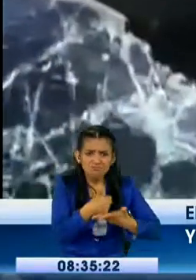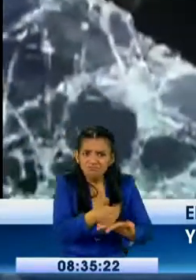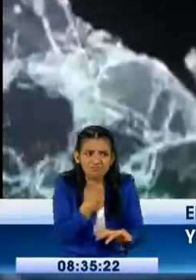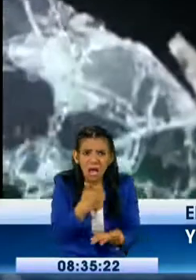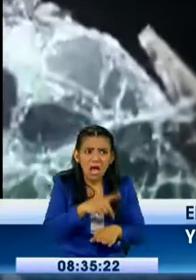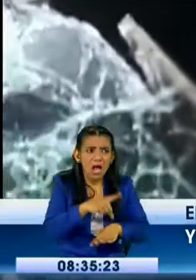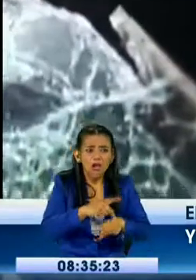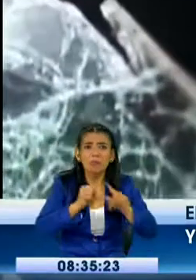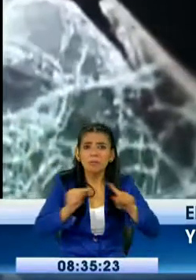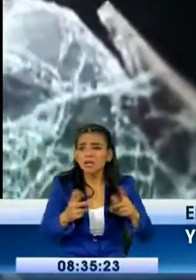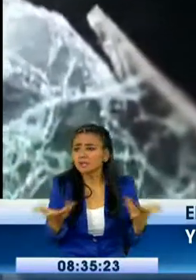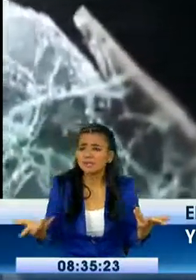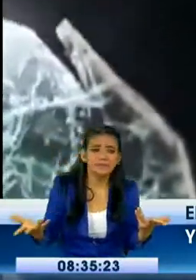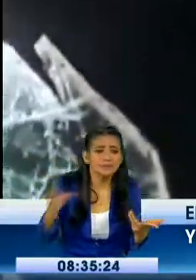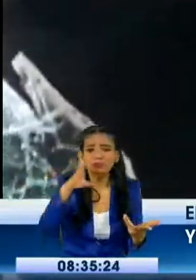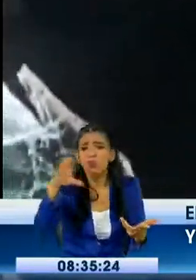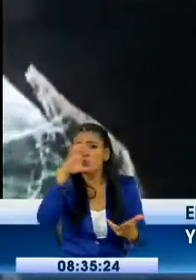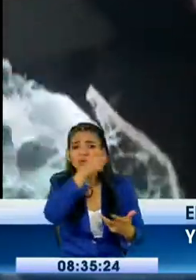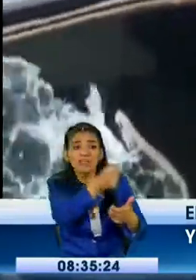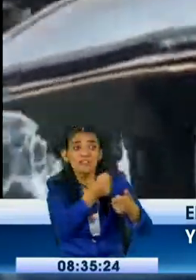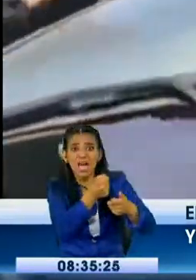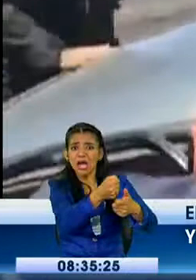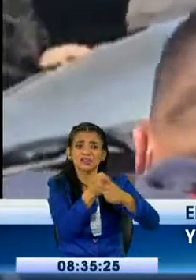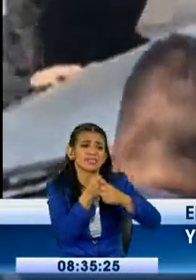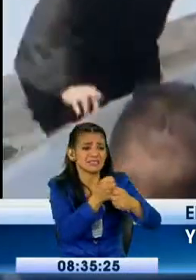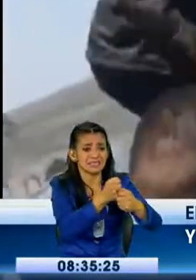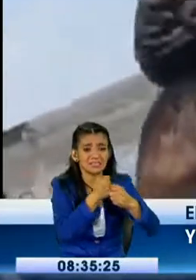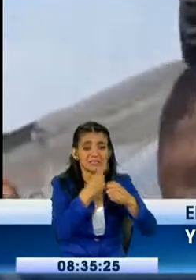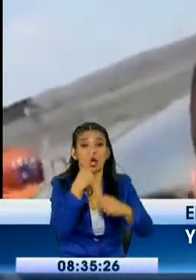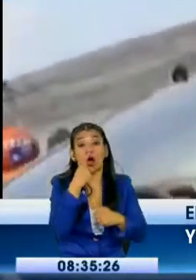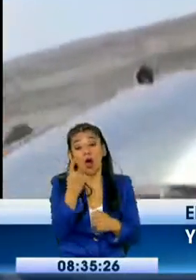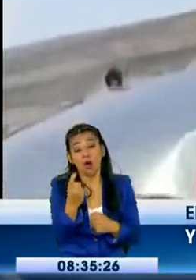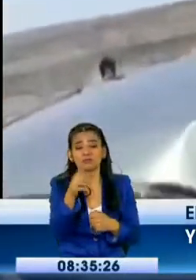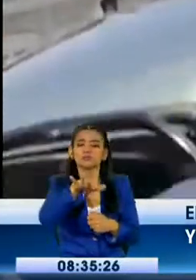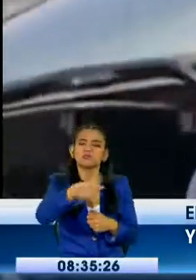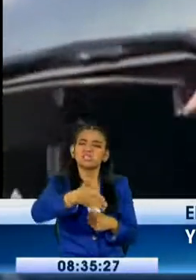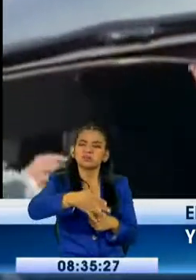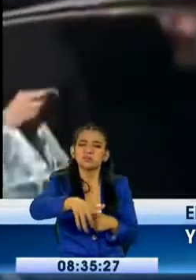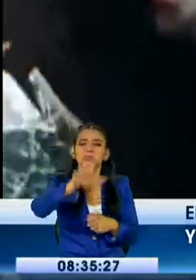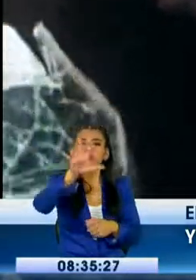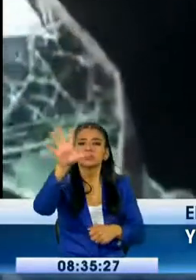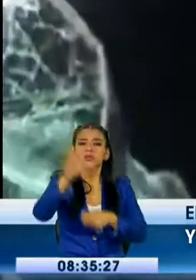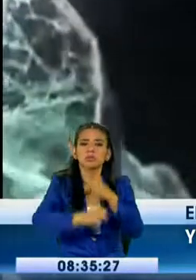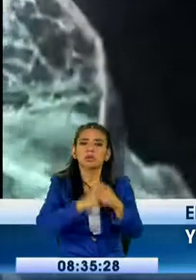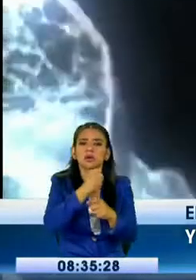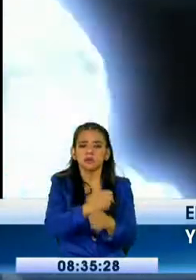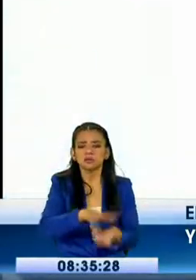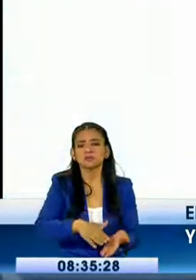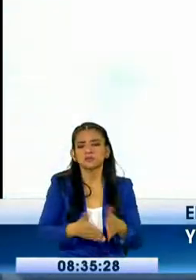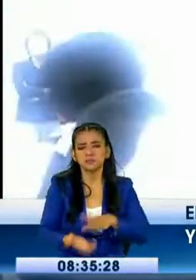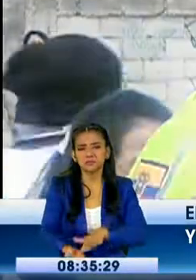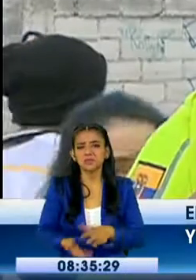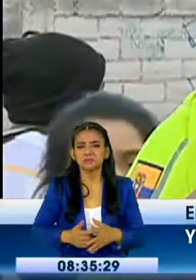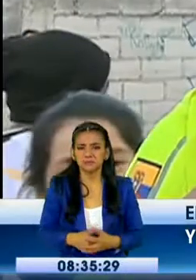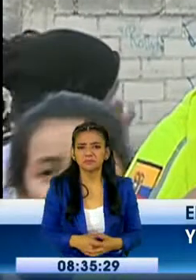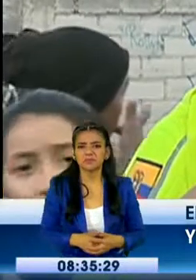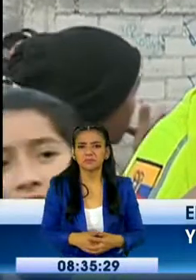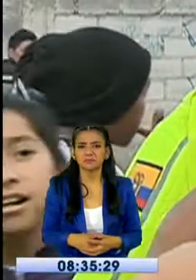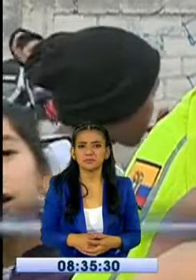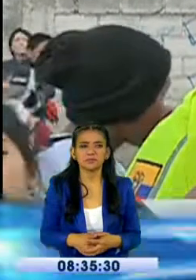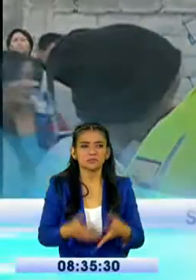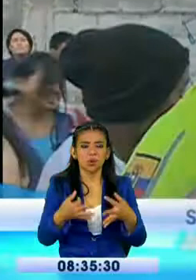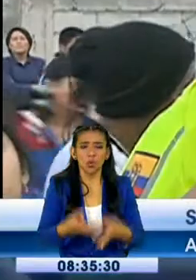auxilios, pero mientras buscaban romper los fierros, lastimosamente el hombre de aproximadamente 35 años de edad murió. Se trataba de un